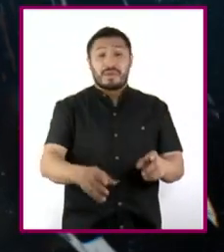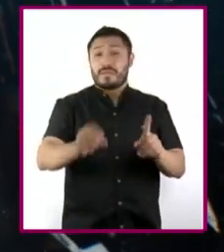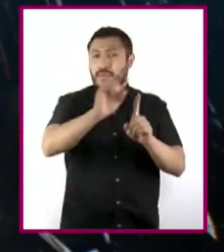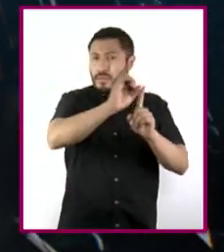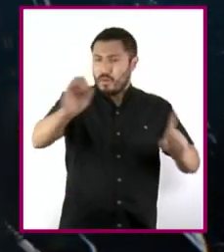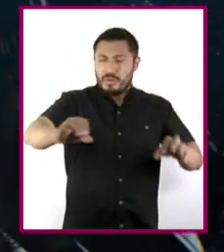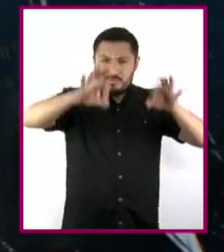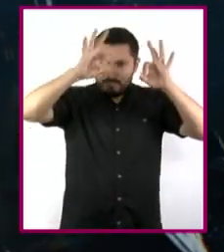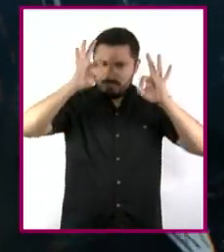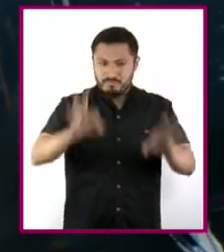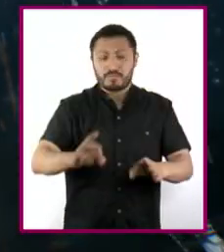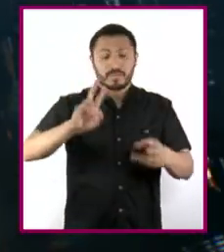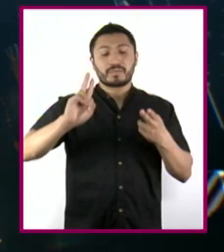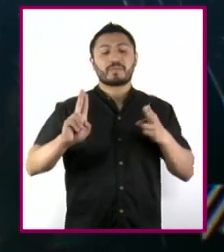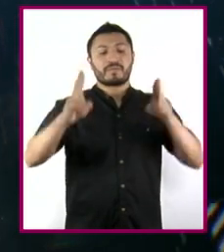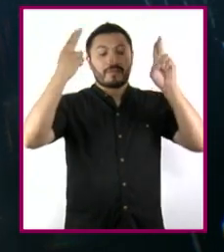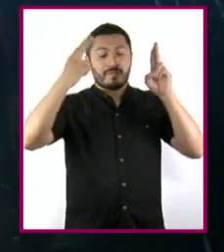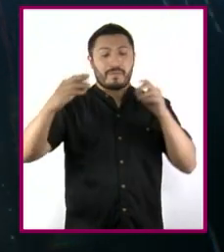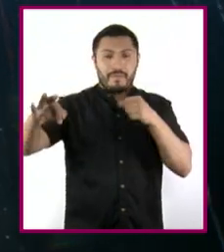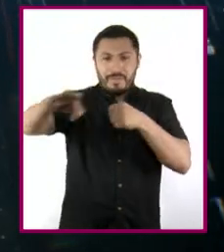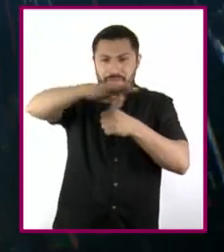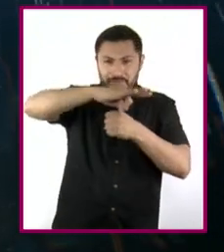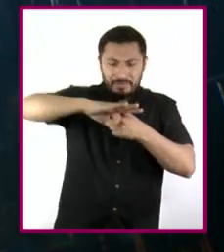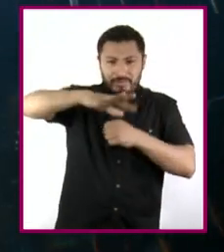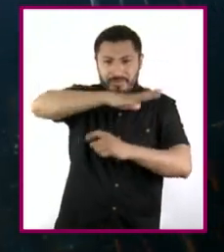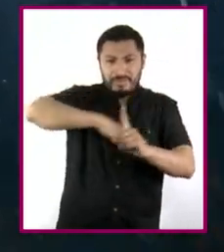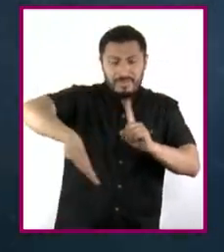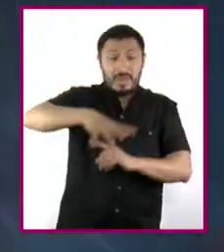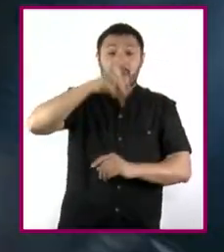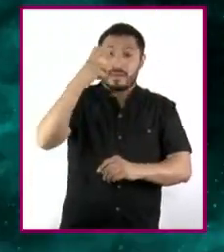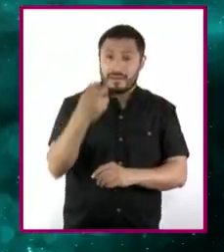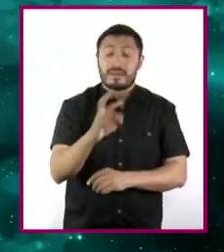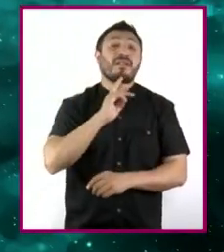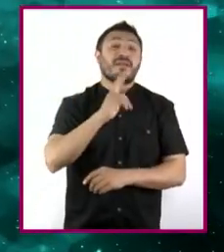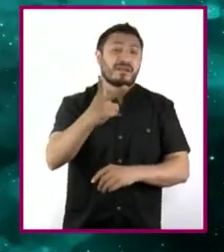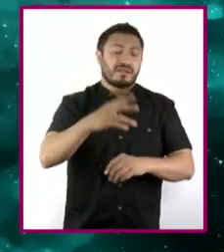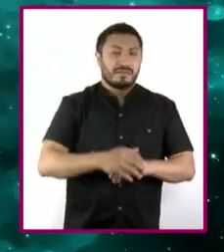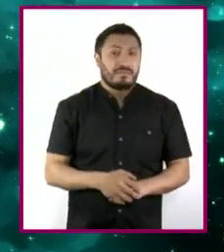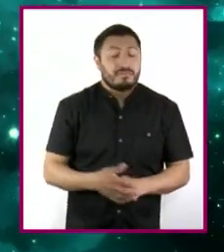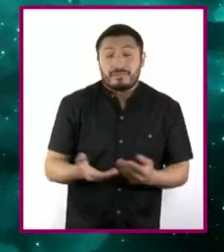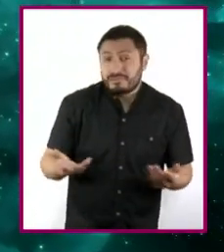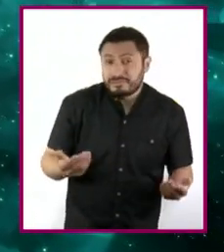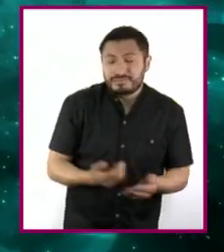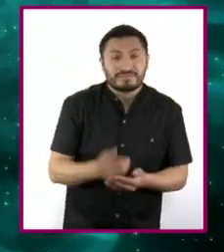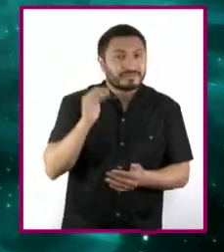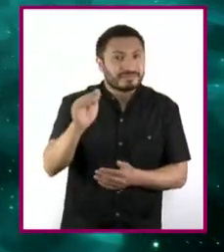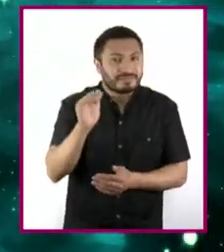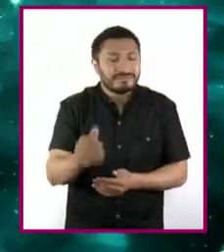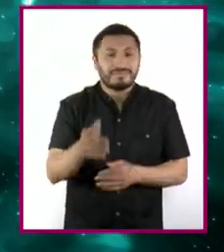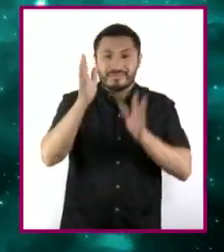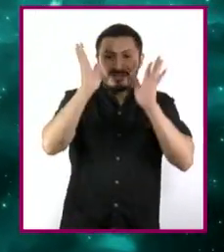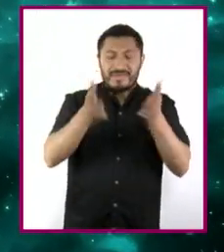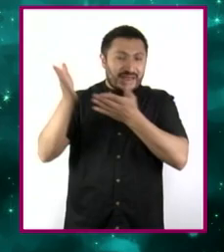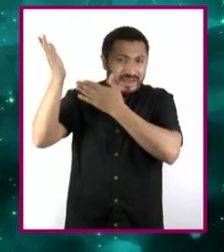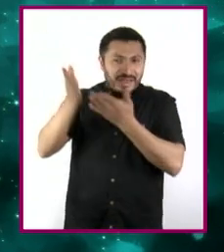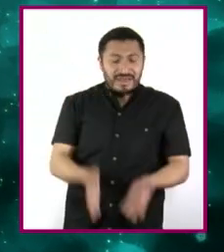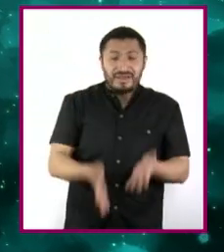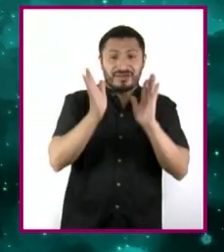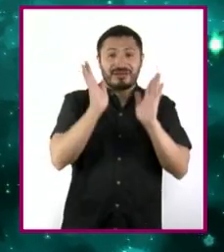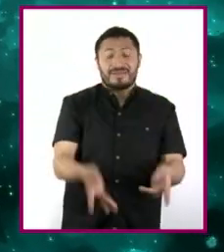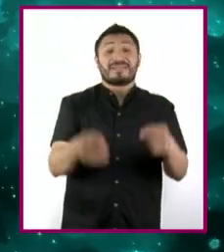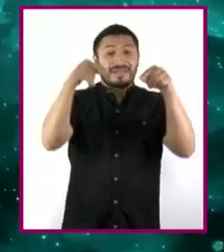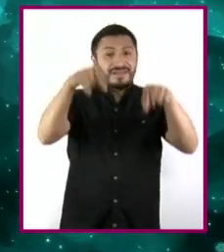ordenado posible al espacio cercano. Parece que es lo mejor. ¡Pepe! ¡Pepe! ¡Ya llegó! ¡Ya está